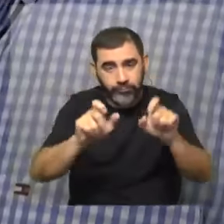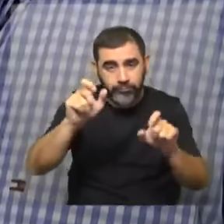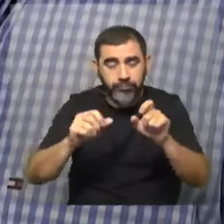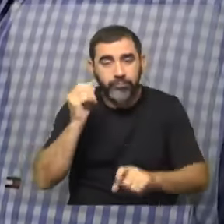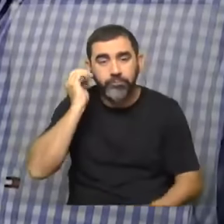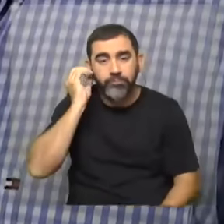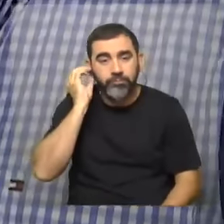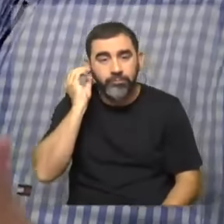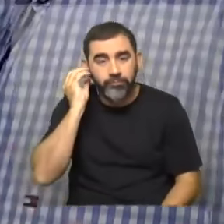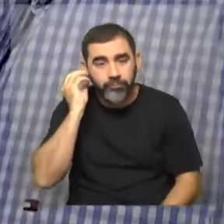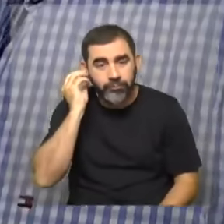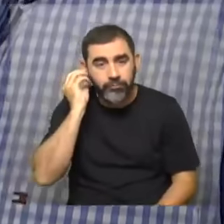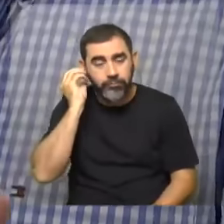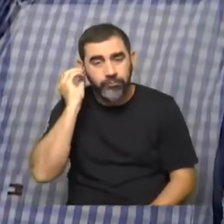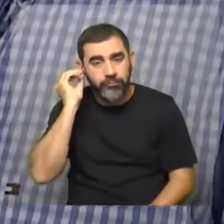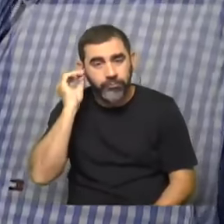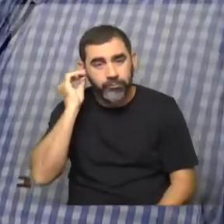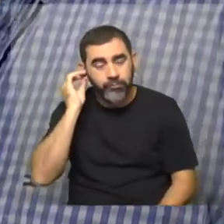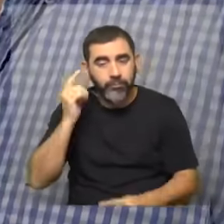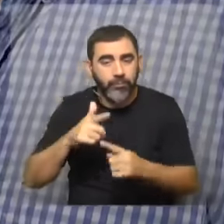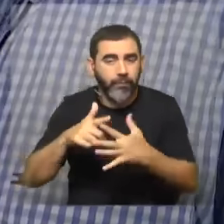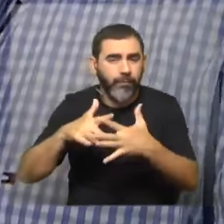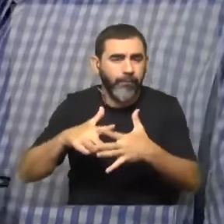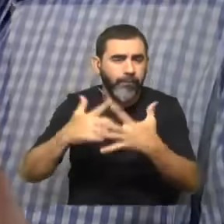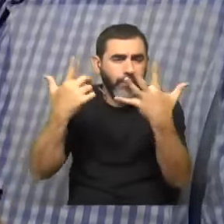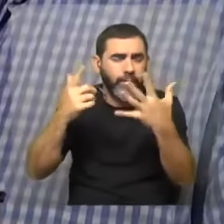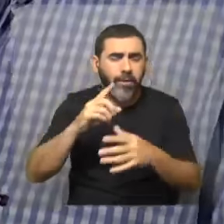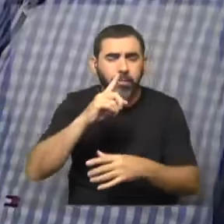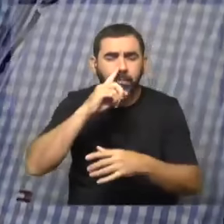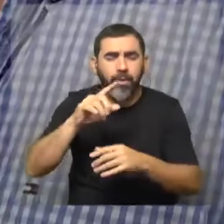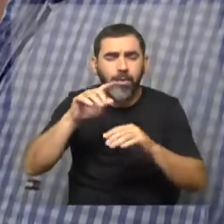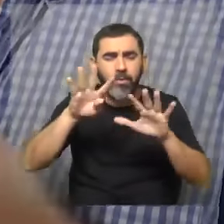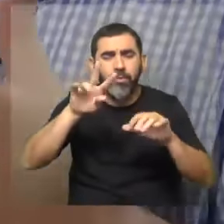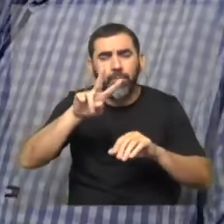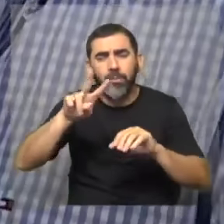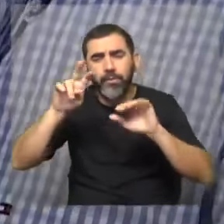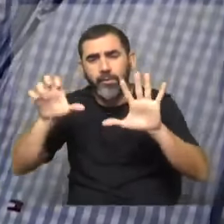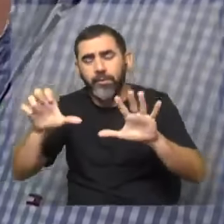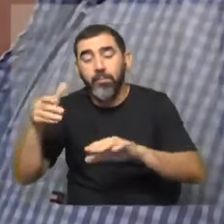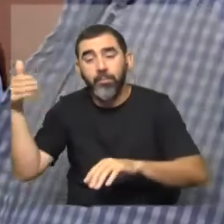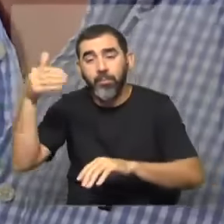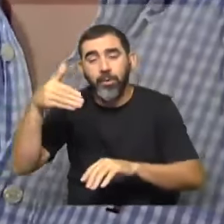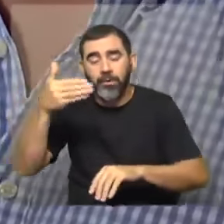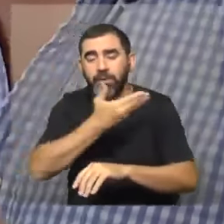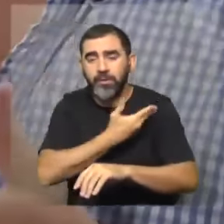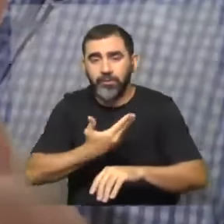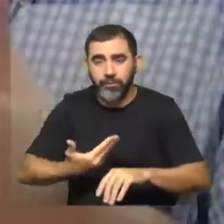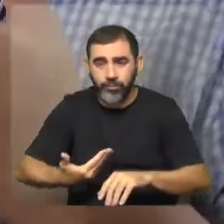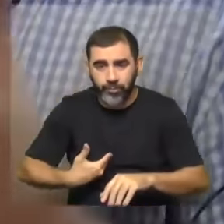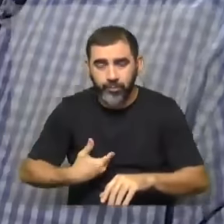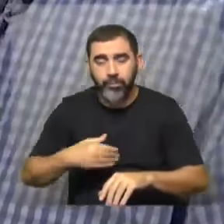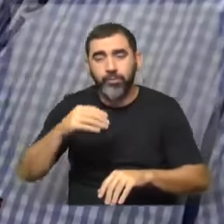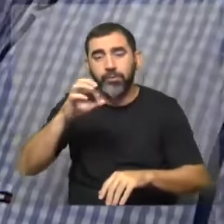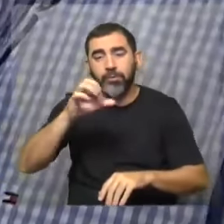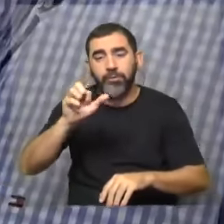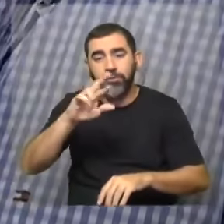momento y se hizo un festejo en el 1926 donde participó el presidente de la época rato